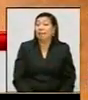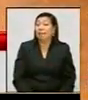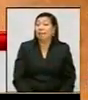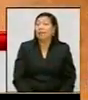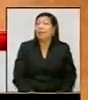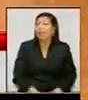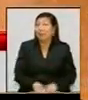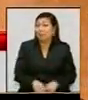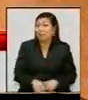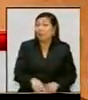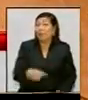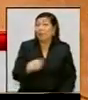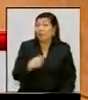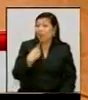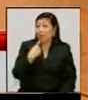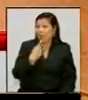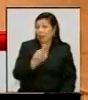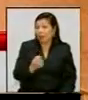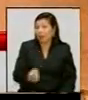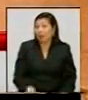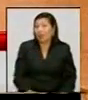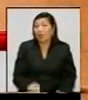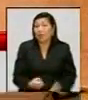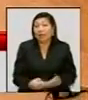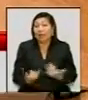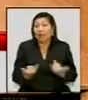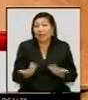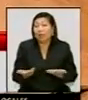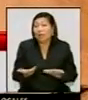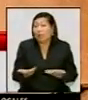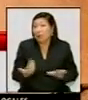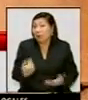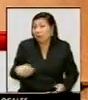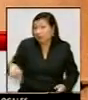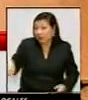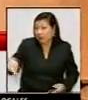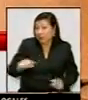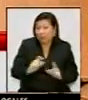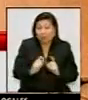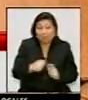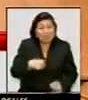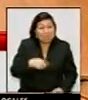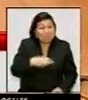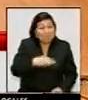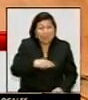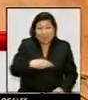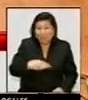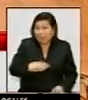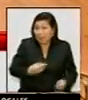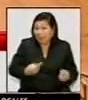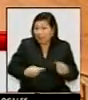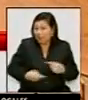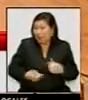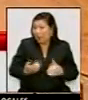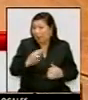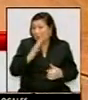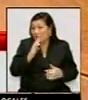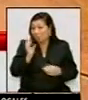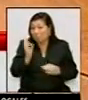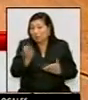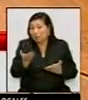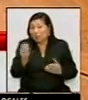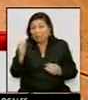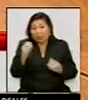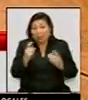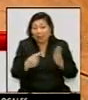también señalaría las decisiones que vamos a tomar. Somos los congresistas, no los ministros. Los ministros acá vienen a hacer un